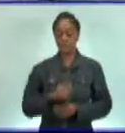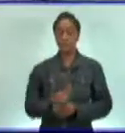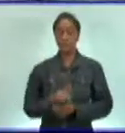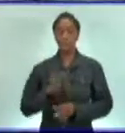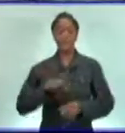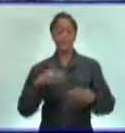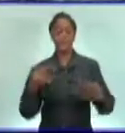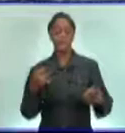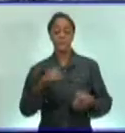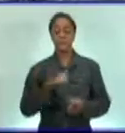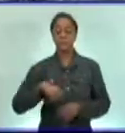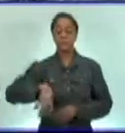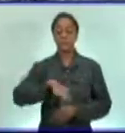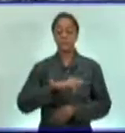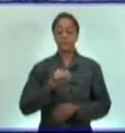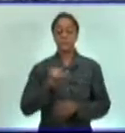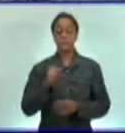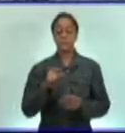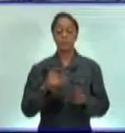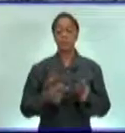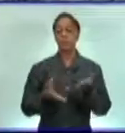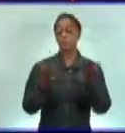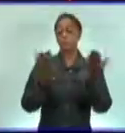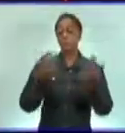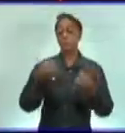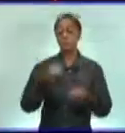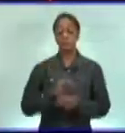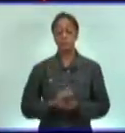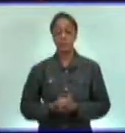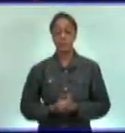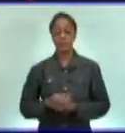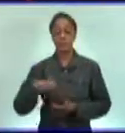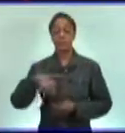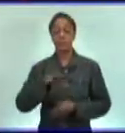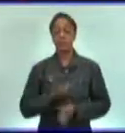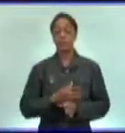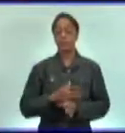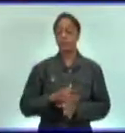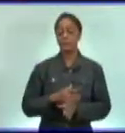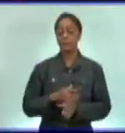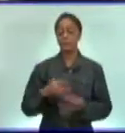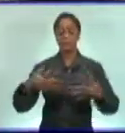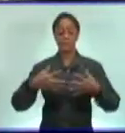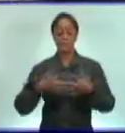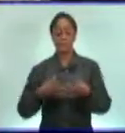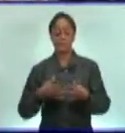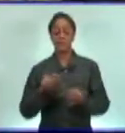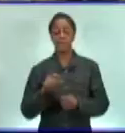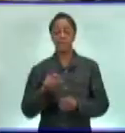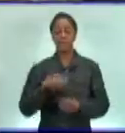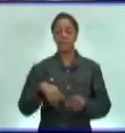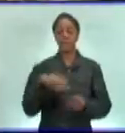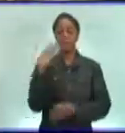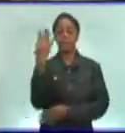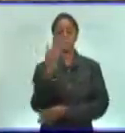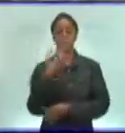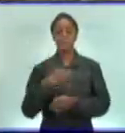el resultado de todos estos procesos evolutivos y de las distintas interacciones con el medio